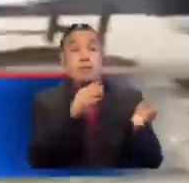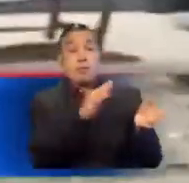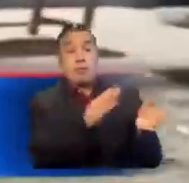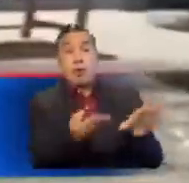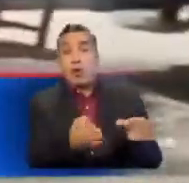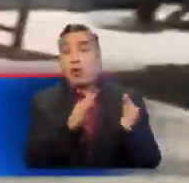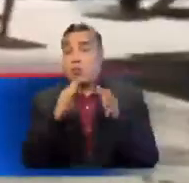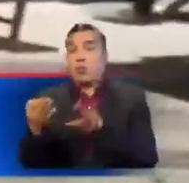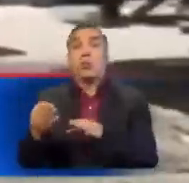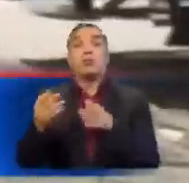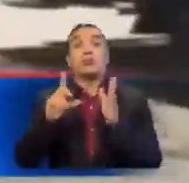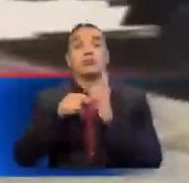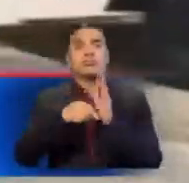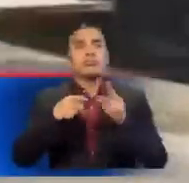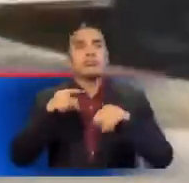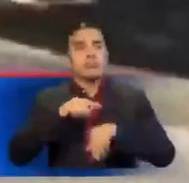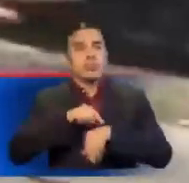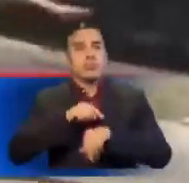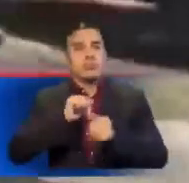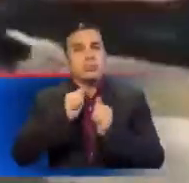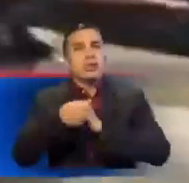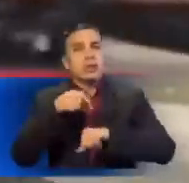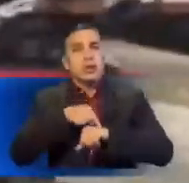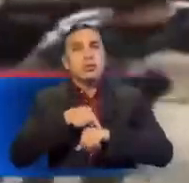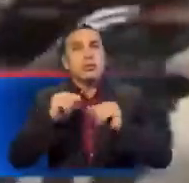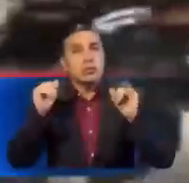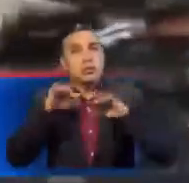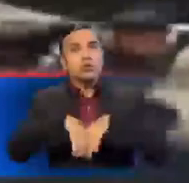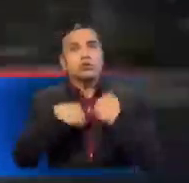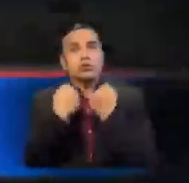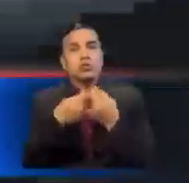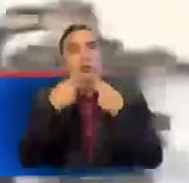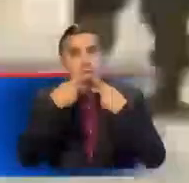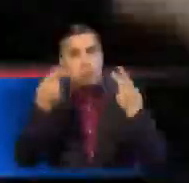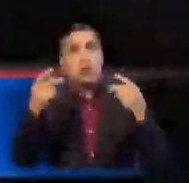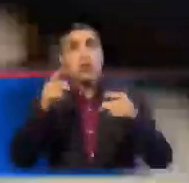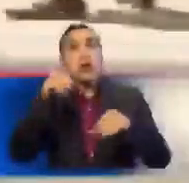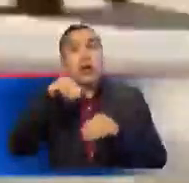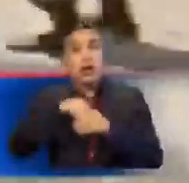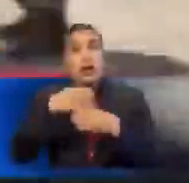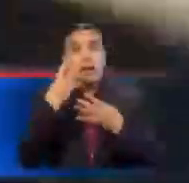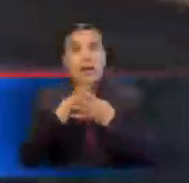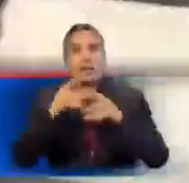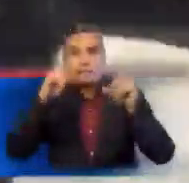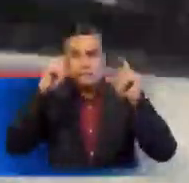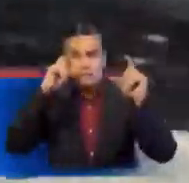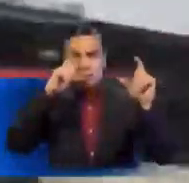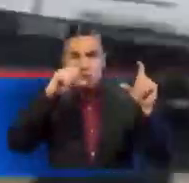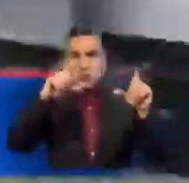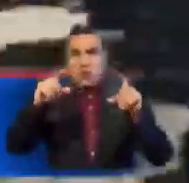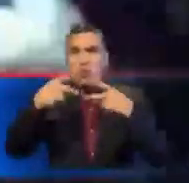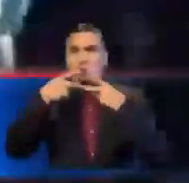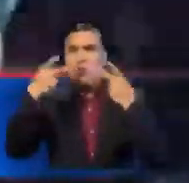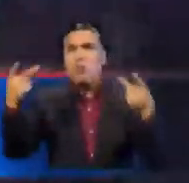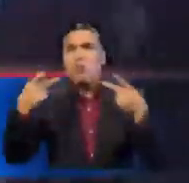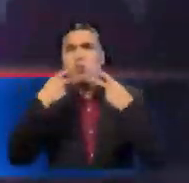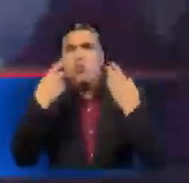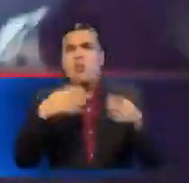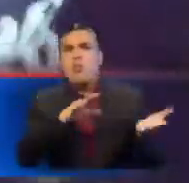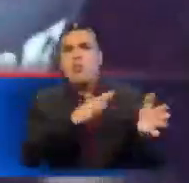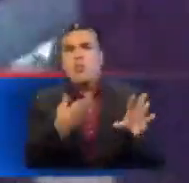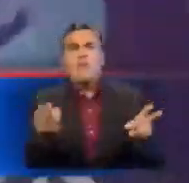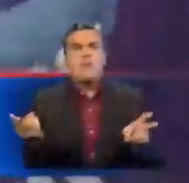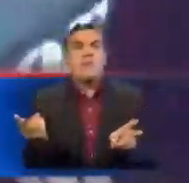sociales empezaron a difundirse videos grabados con celular y dentro de las cárceles, las muertes violentas de la